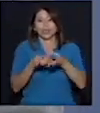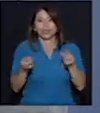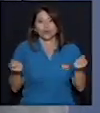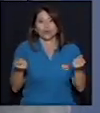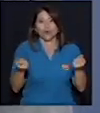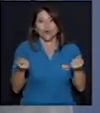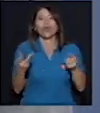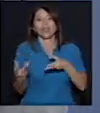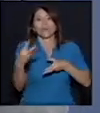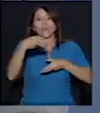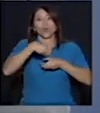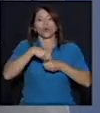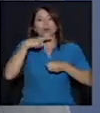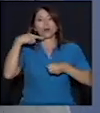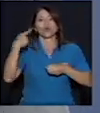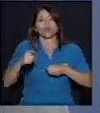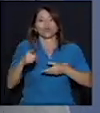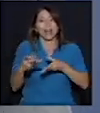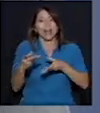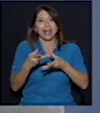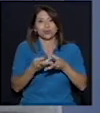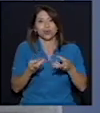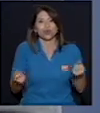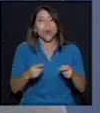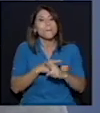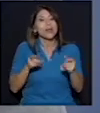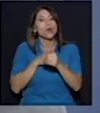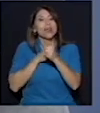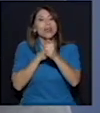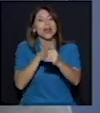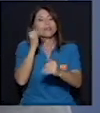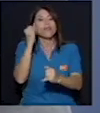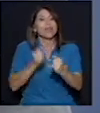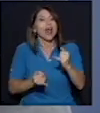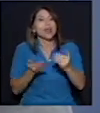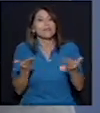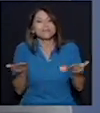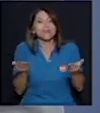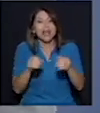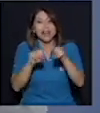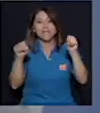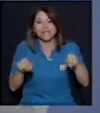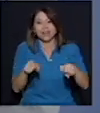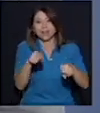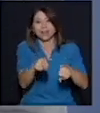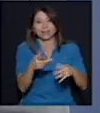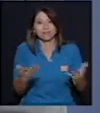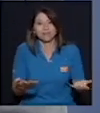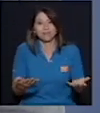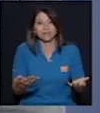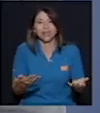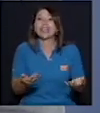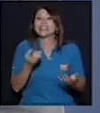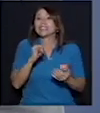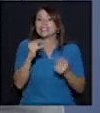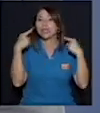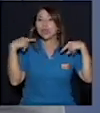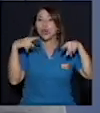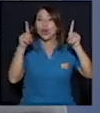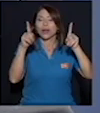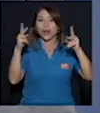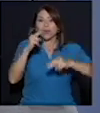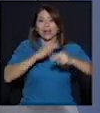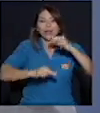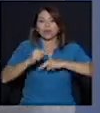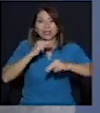involucró a Rusia en la solución, pero el liderazgo final lo está teniendo el régimen. Y esto va a ser, si logra una negociación política para